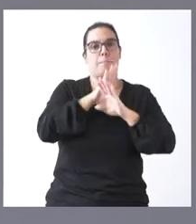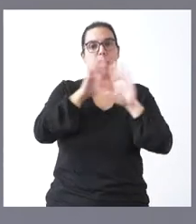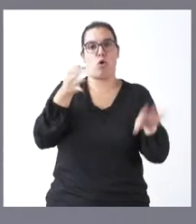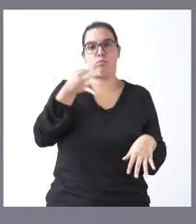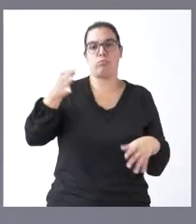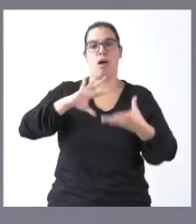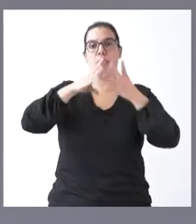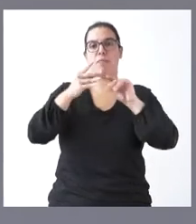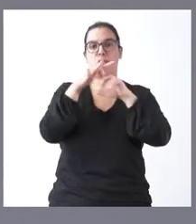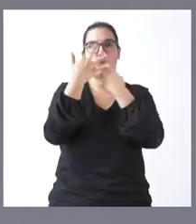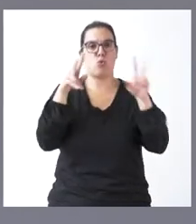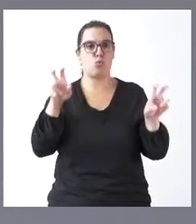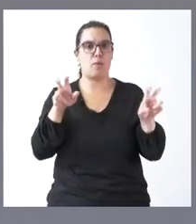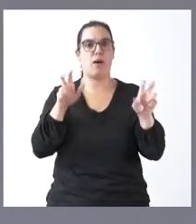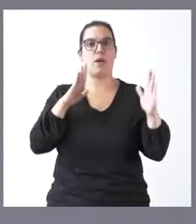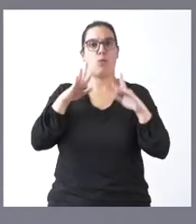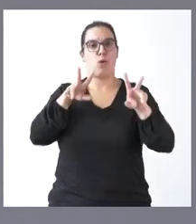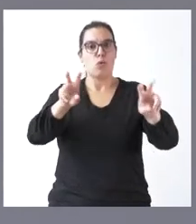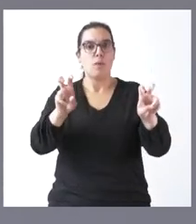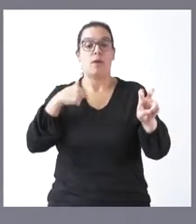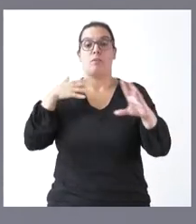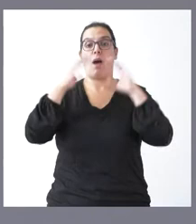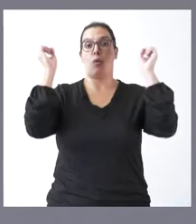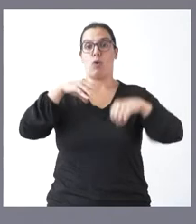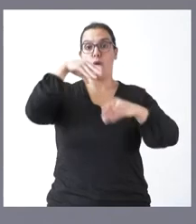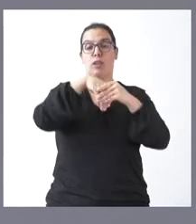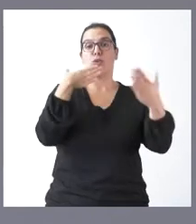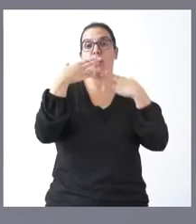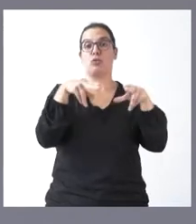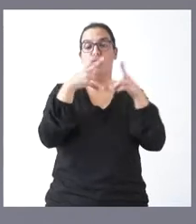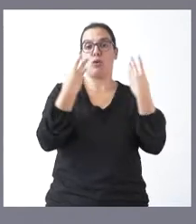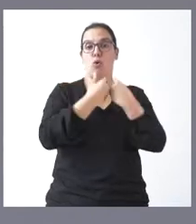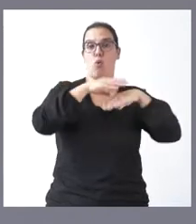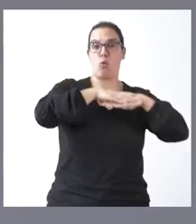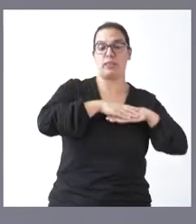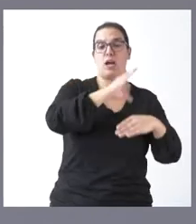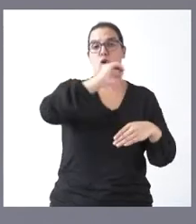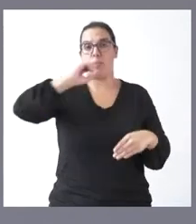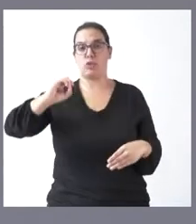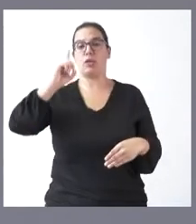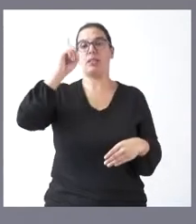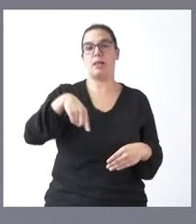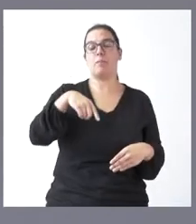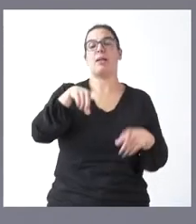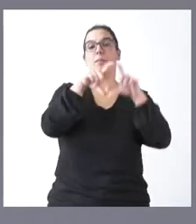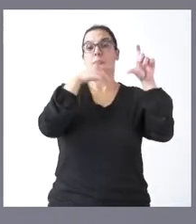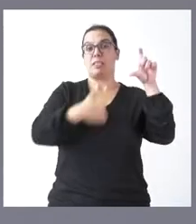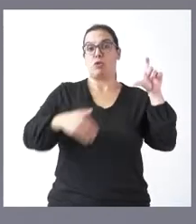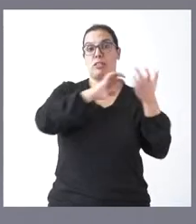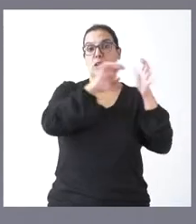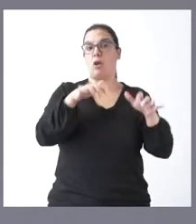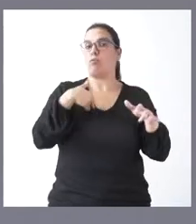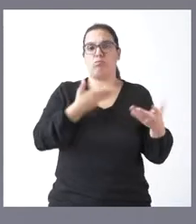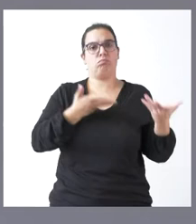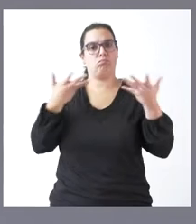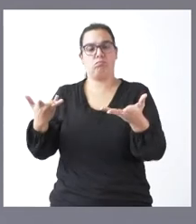nuevos tiempos y a las circunstancias y el acuerdo en el ámbito del diálogo social con ugt con comisiones obreras y consejo de Castilla y león va a contribuir a ello